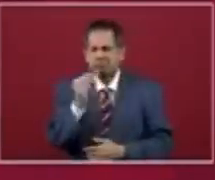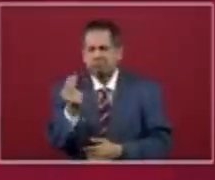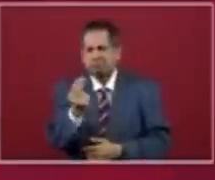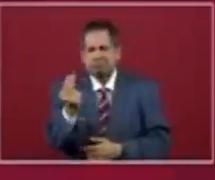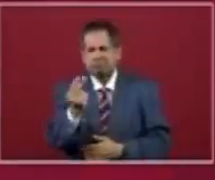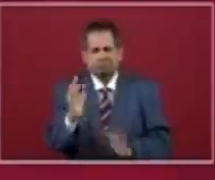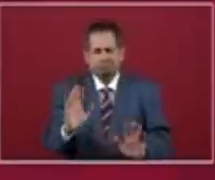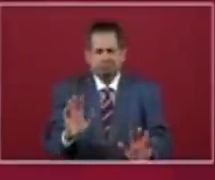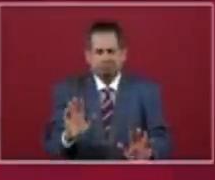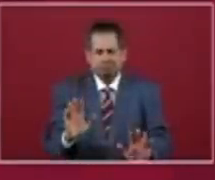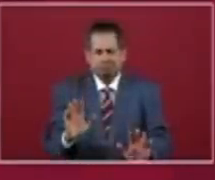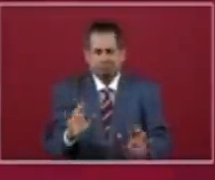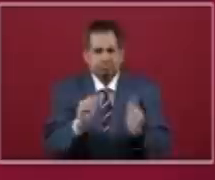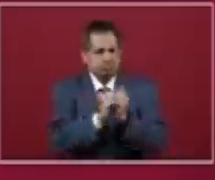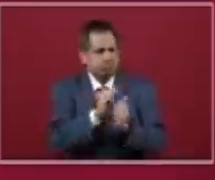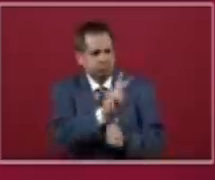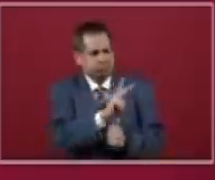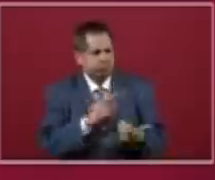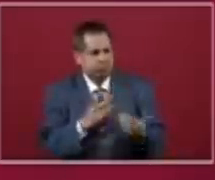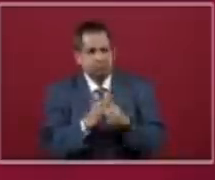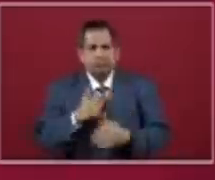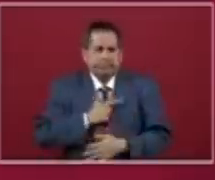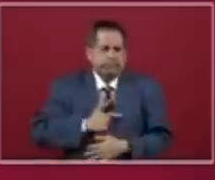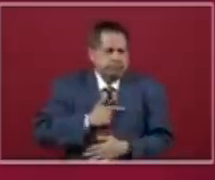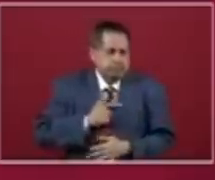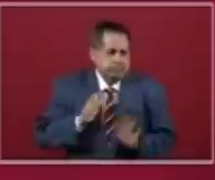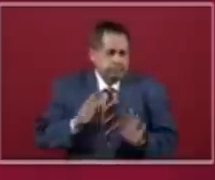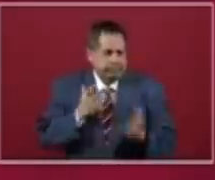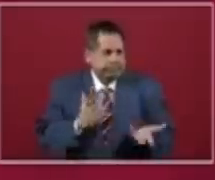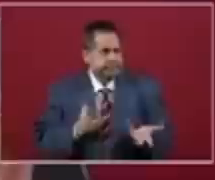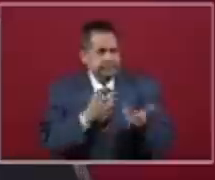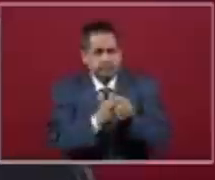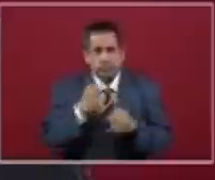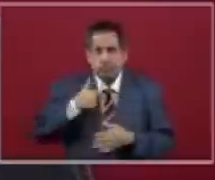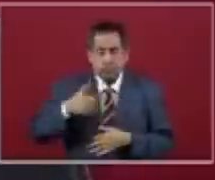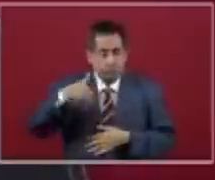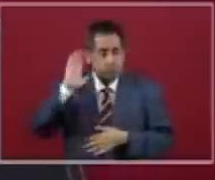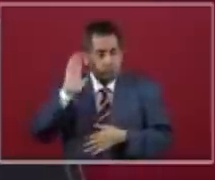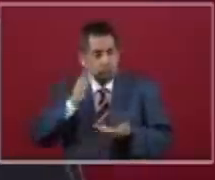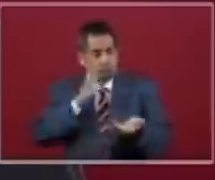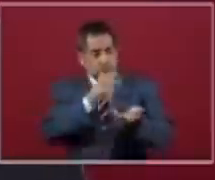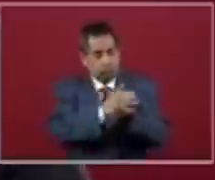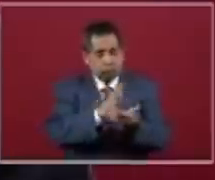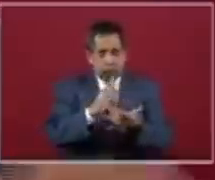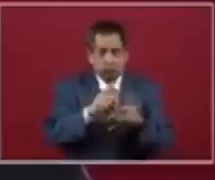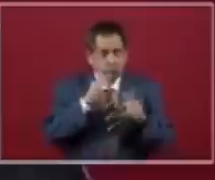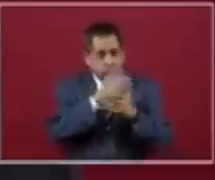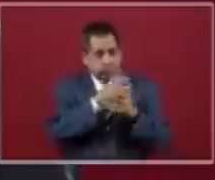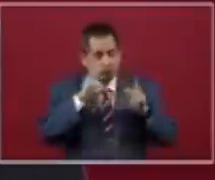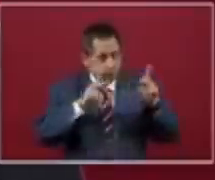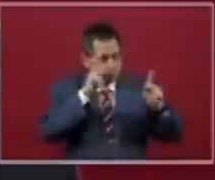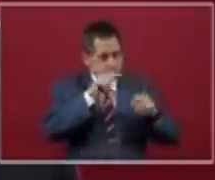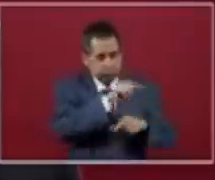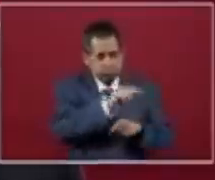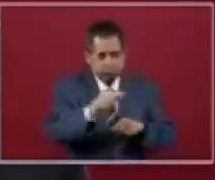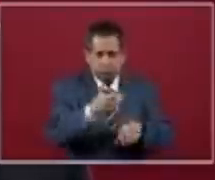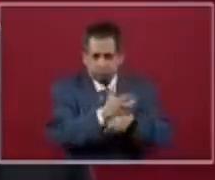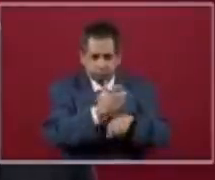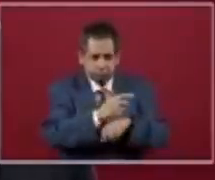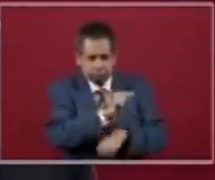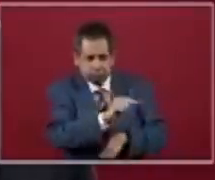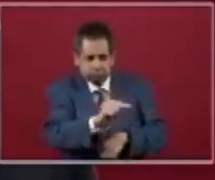estar con nuestros paisanos. Me gustaría mucho. Fui y visité Estados